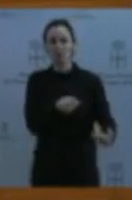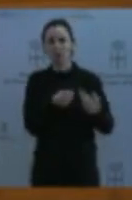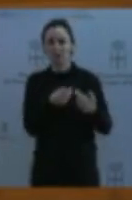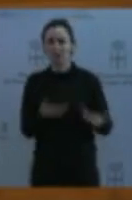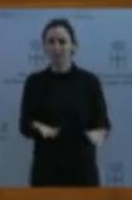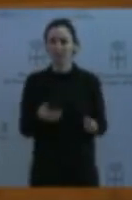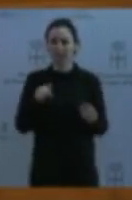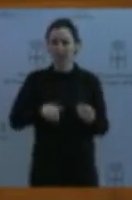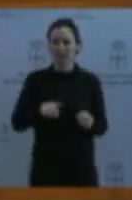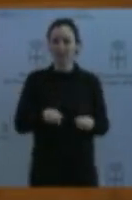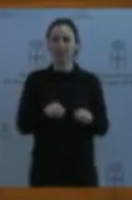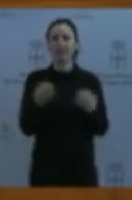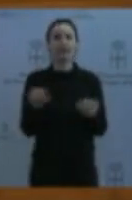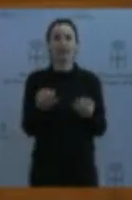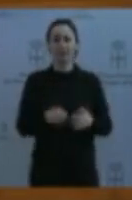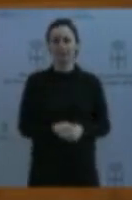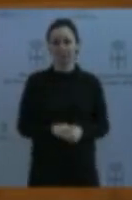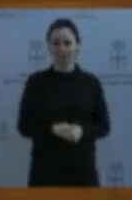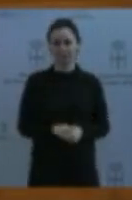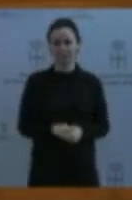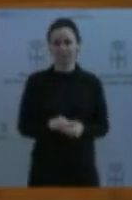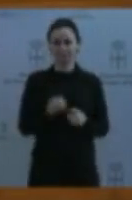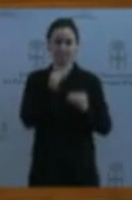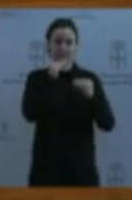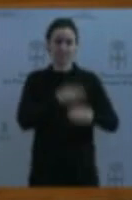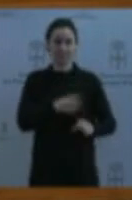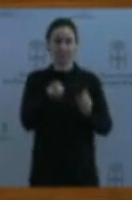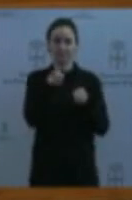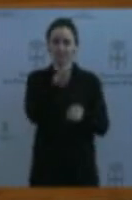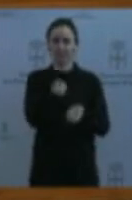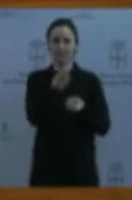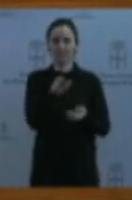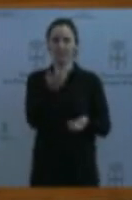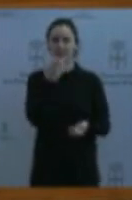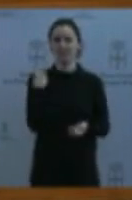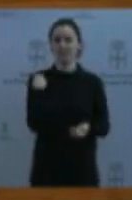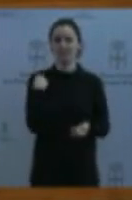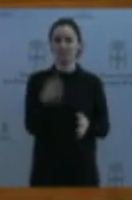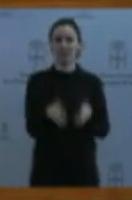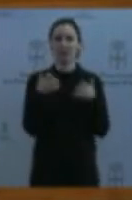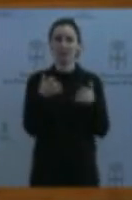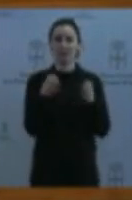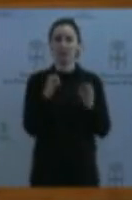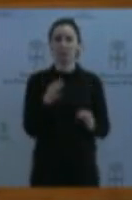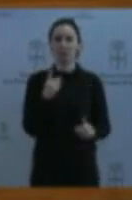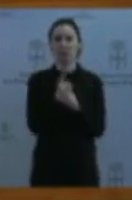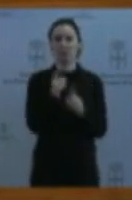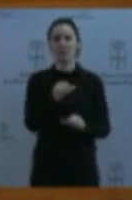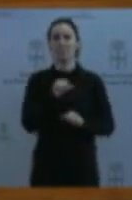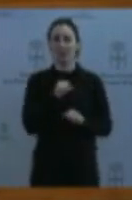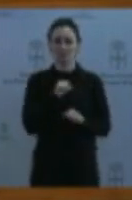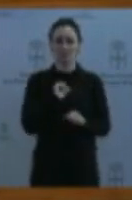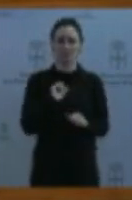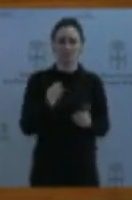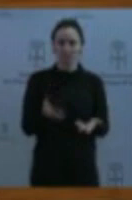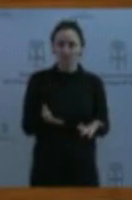un relato en el cual, si nos preguntasen cuándo teníamos que haber ganado la batalla contra el desempleo, según lo que escuchamos en las comparecencias de la Comisión de